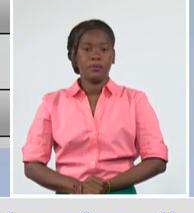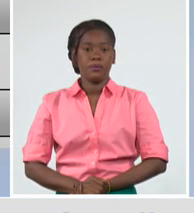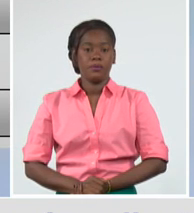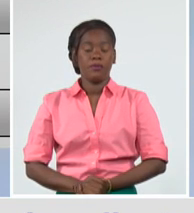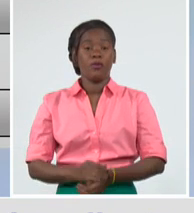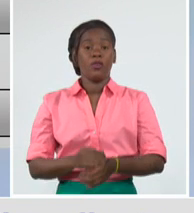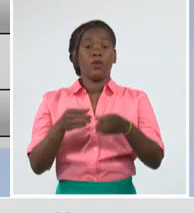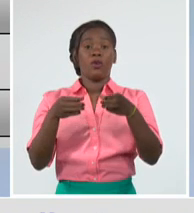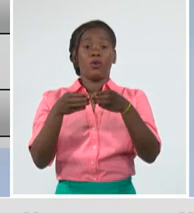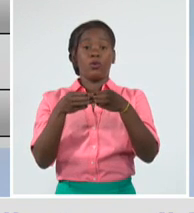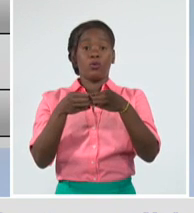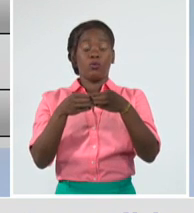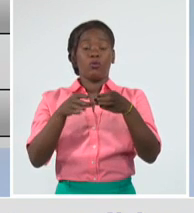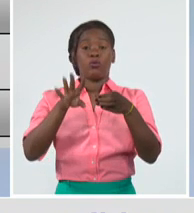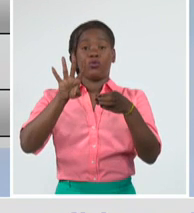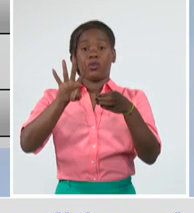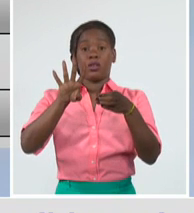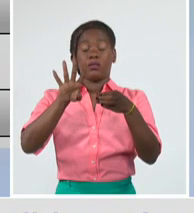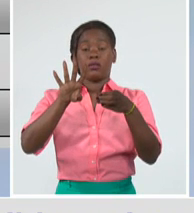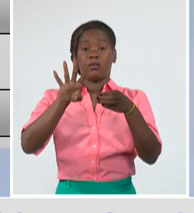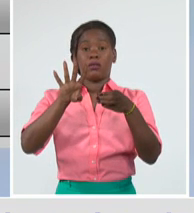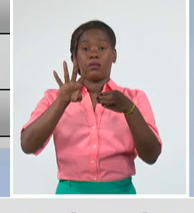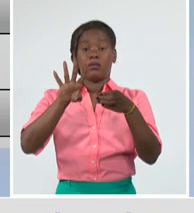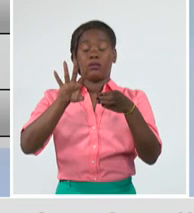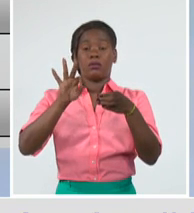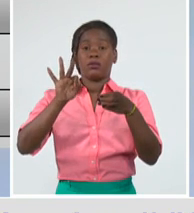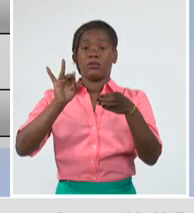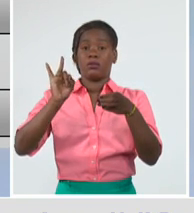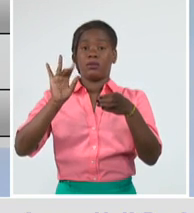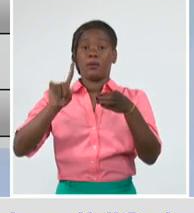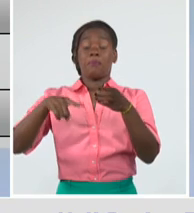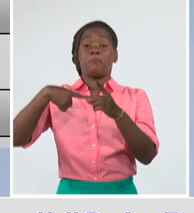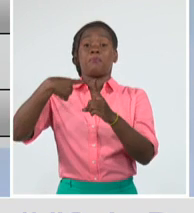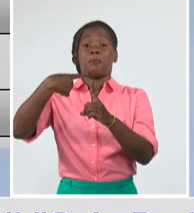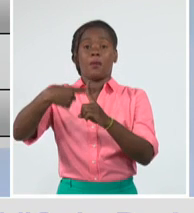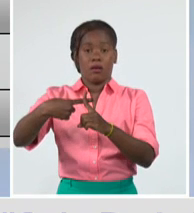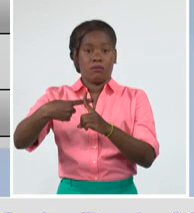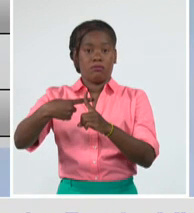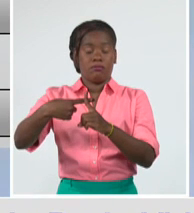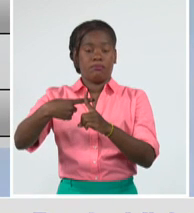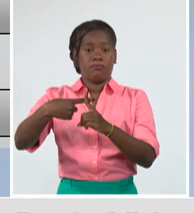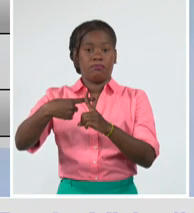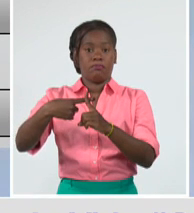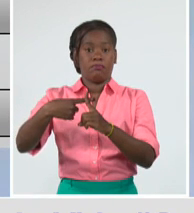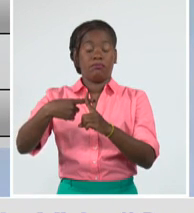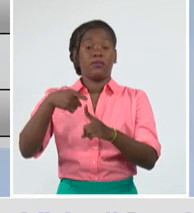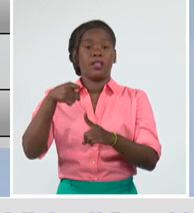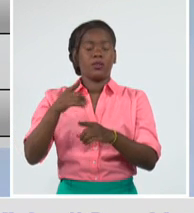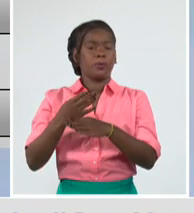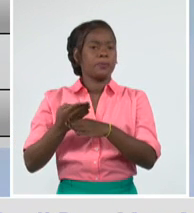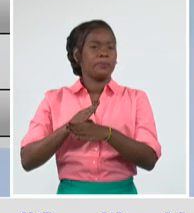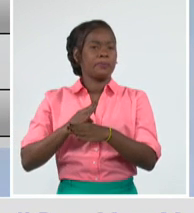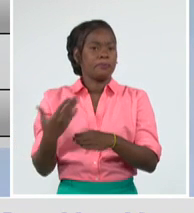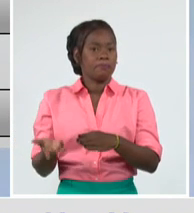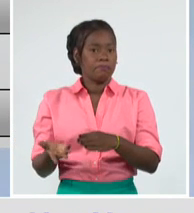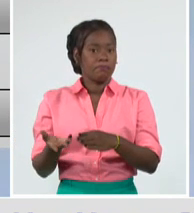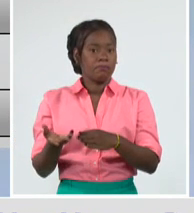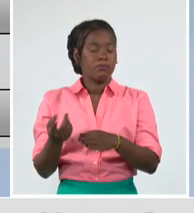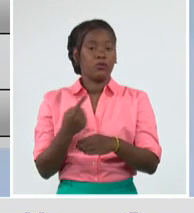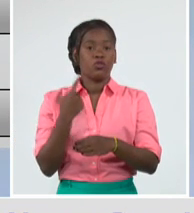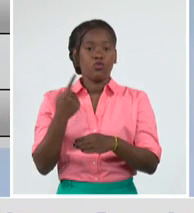487 más que las que habíamos tenido el día anterior. Esto hace que la positividad de